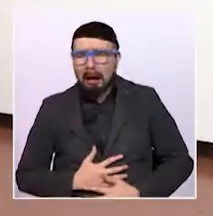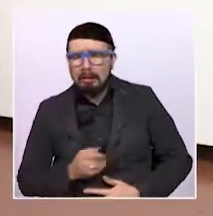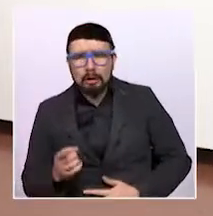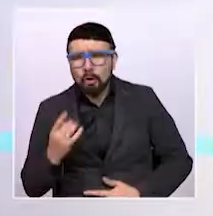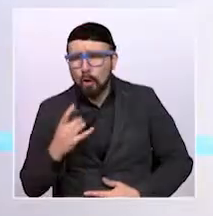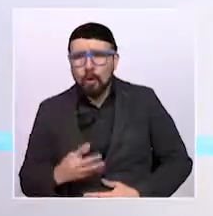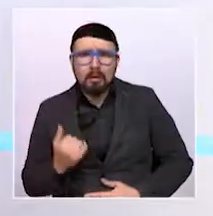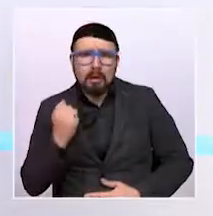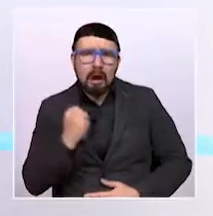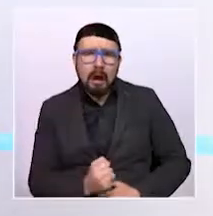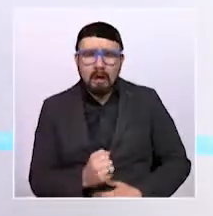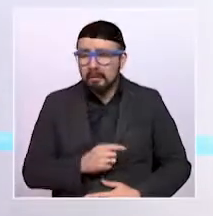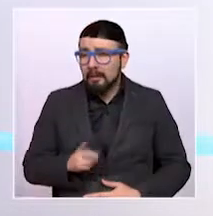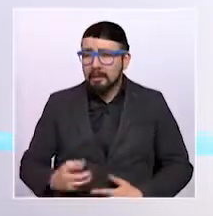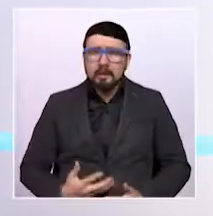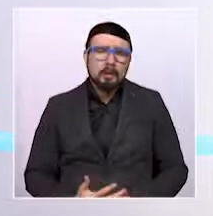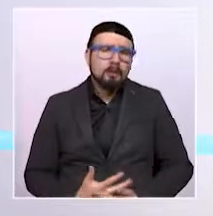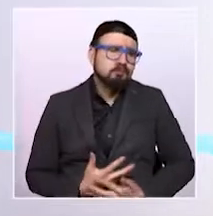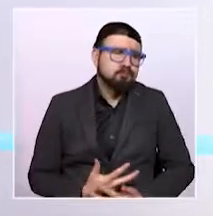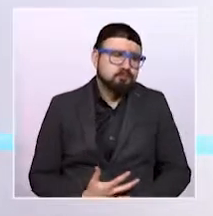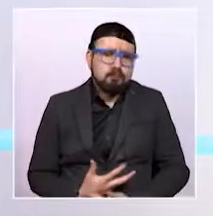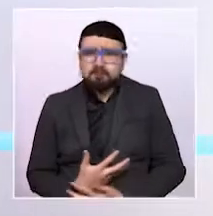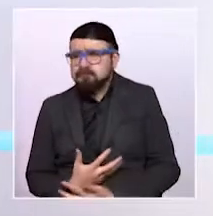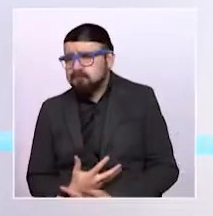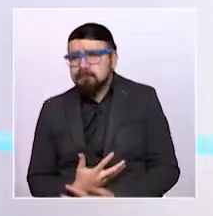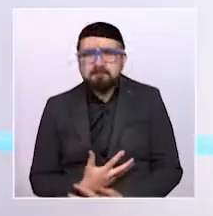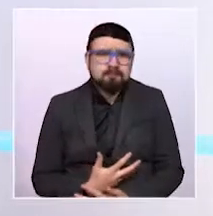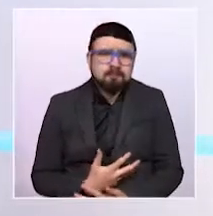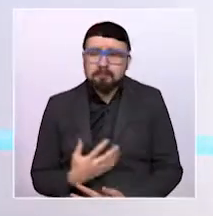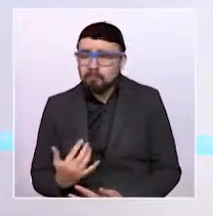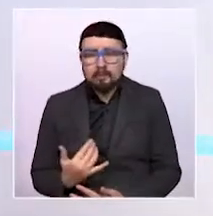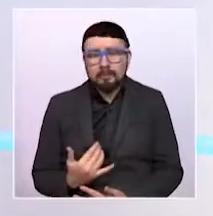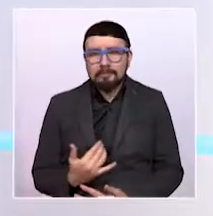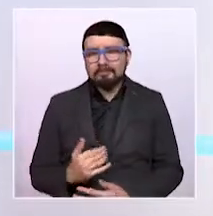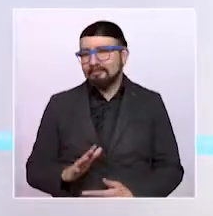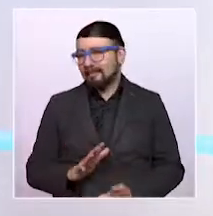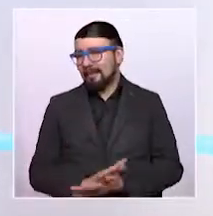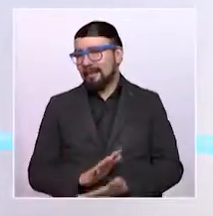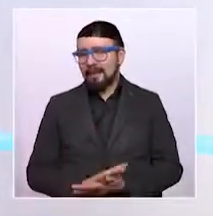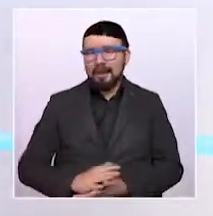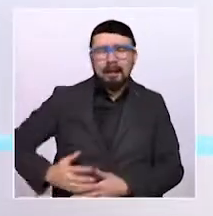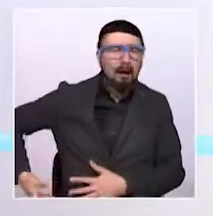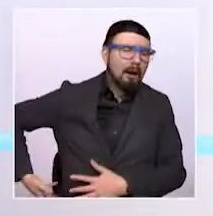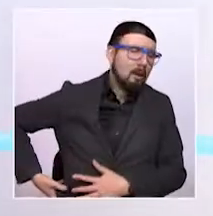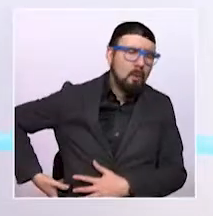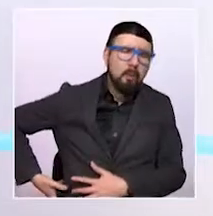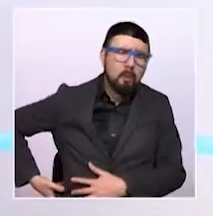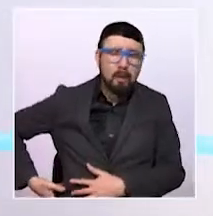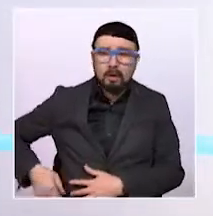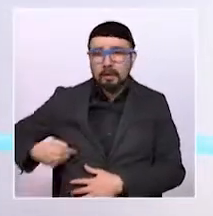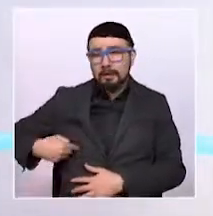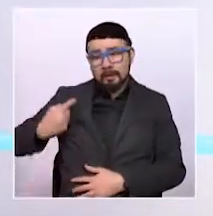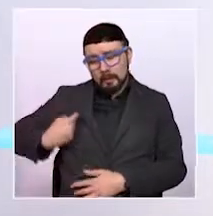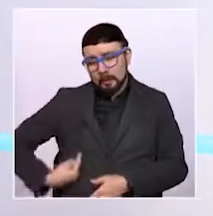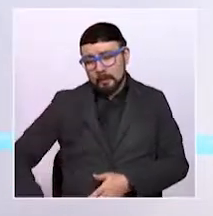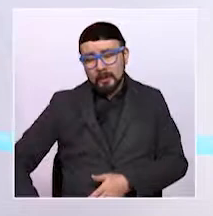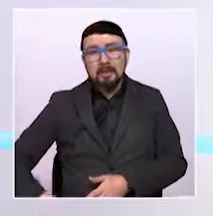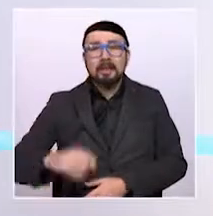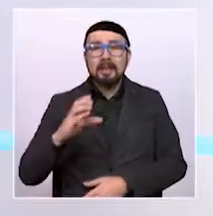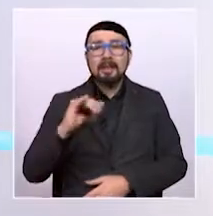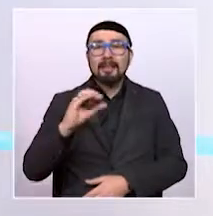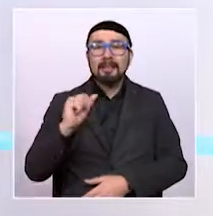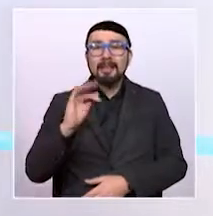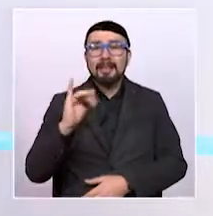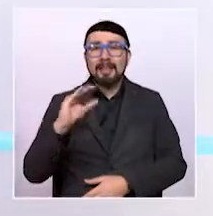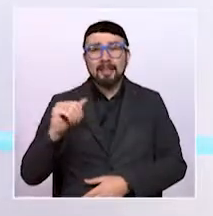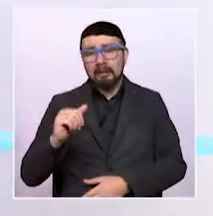ese peso que tienen que cargar porque están con su bebito adentro la espalda molesta la ciática se alborota si